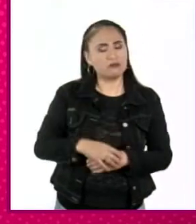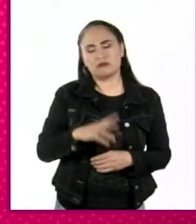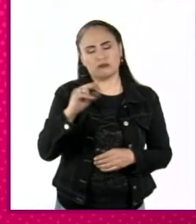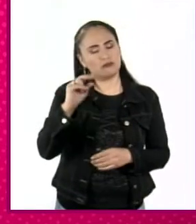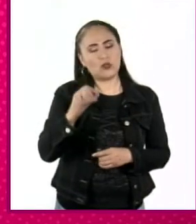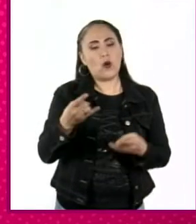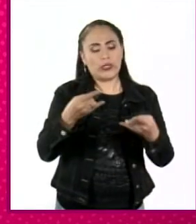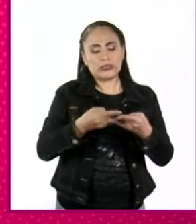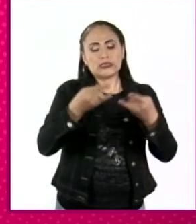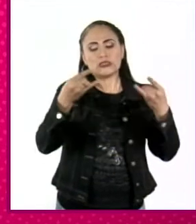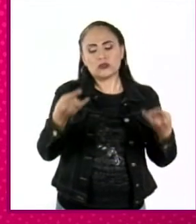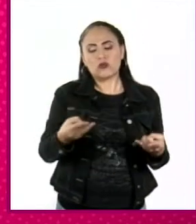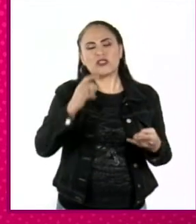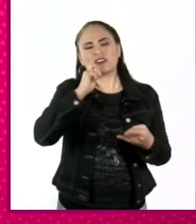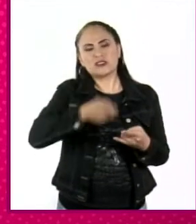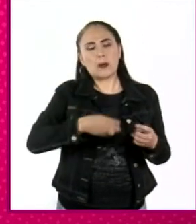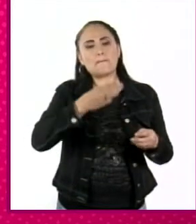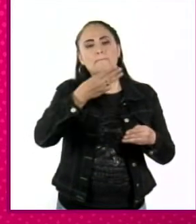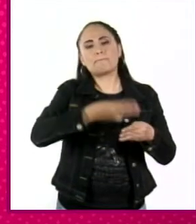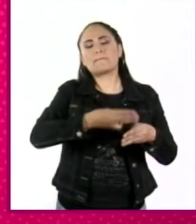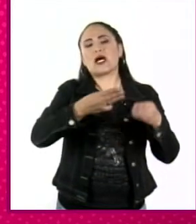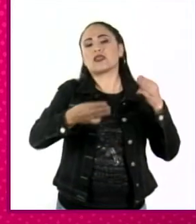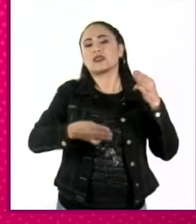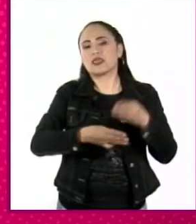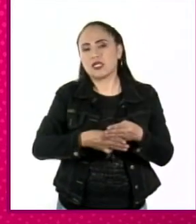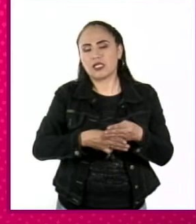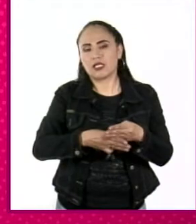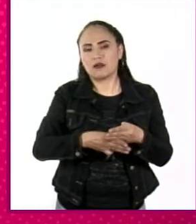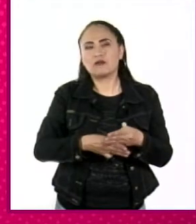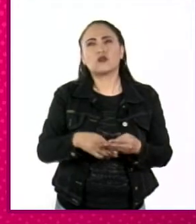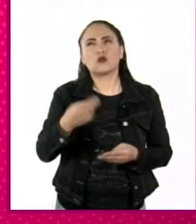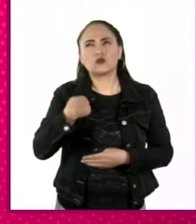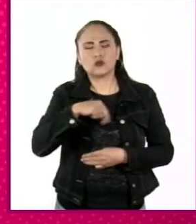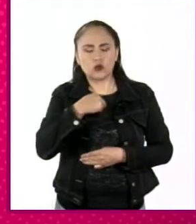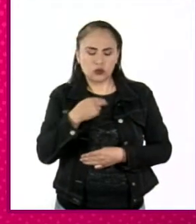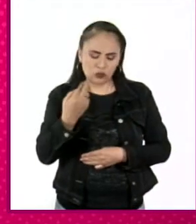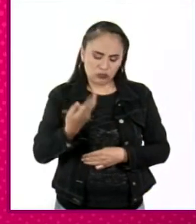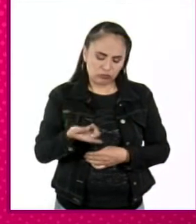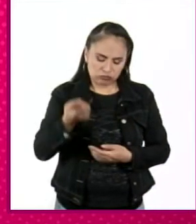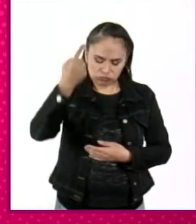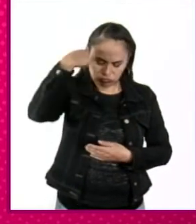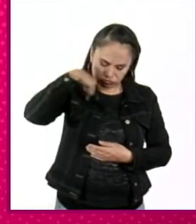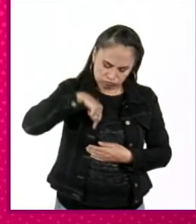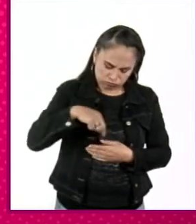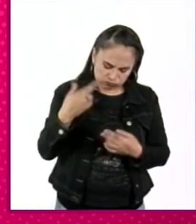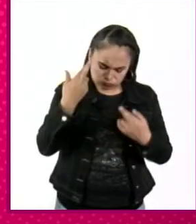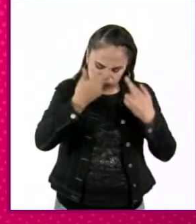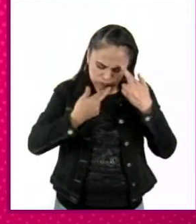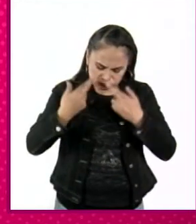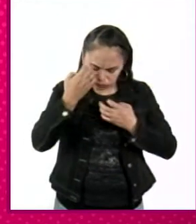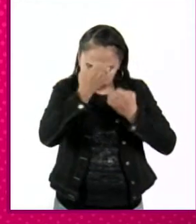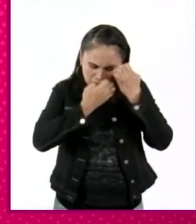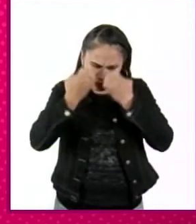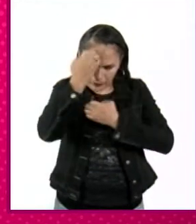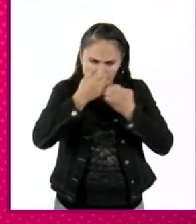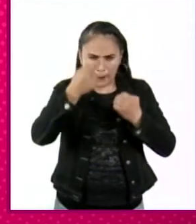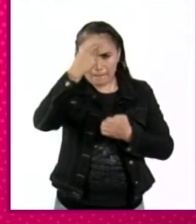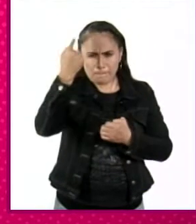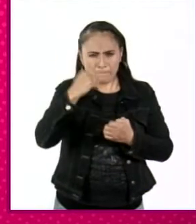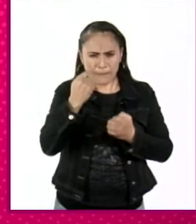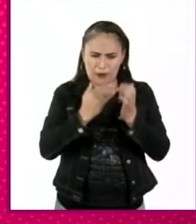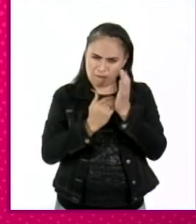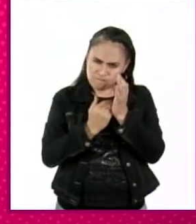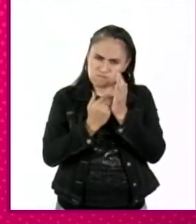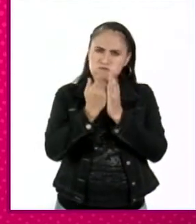da la oportunidad de analizarnos a nosotros mismos para poder crecer, para poder